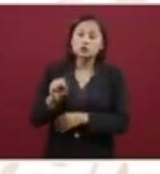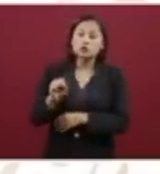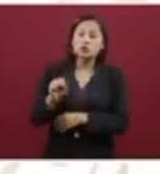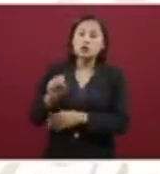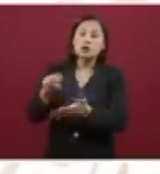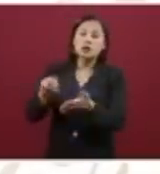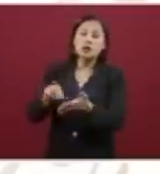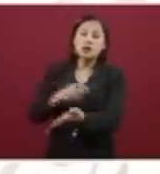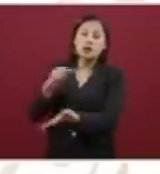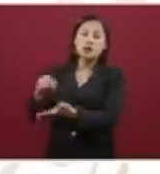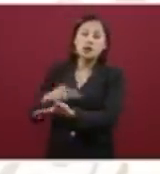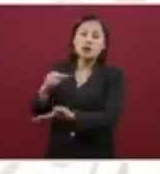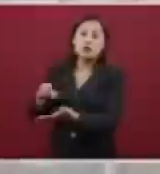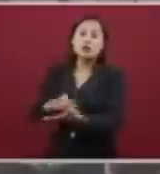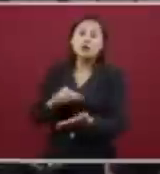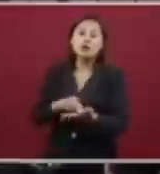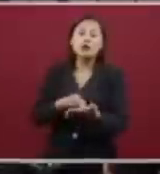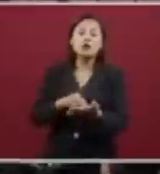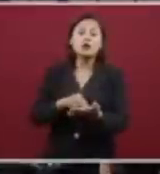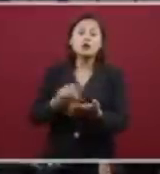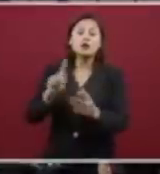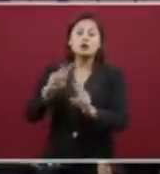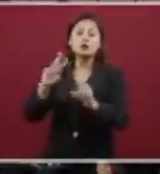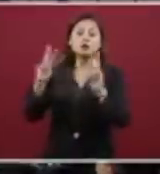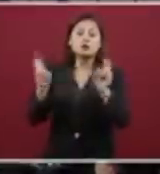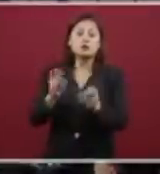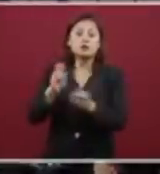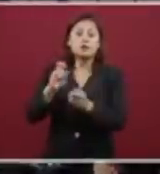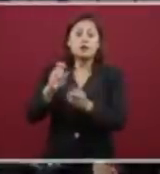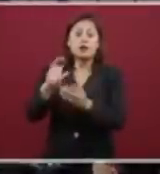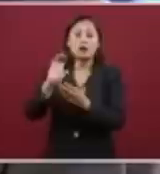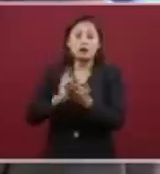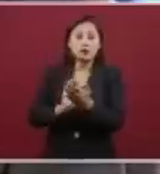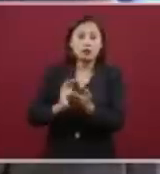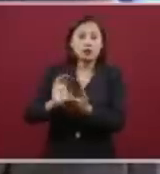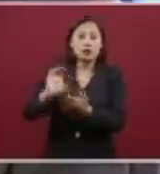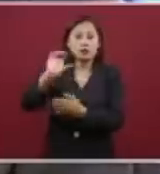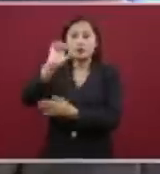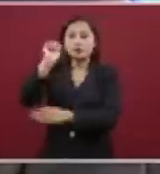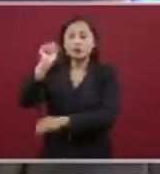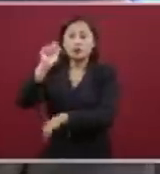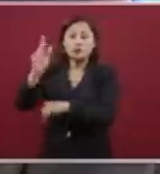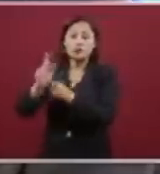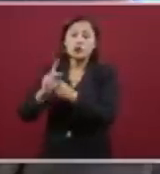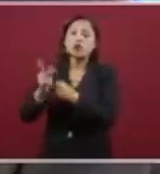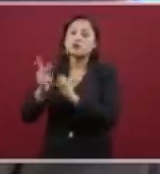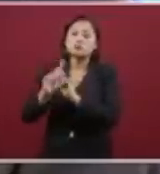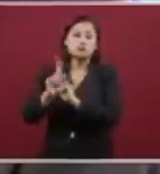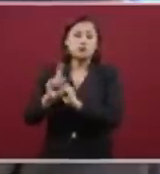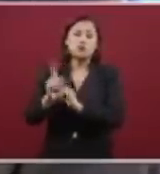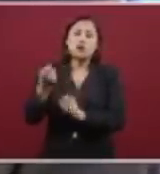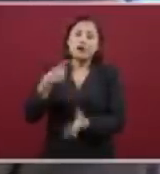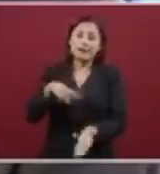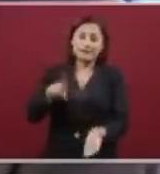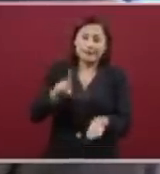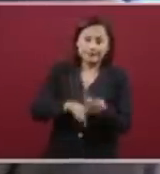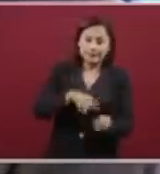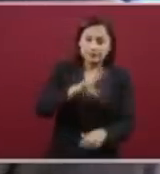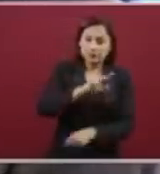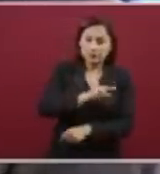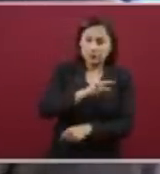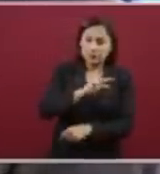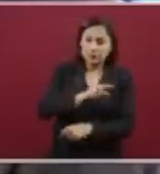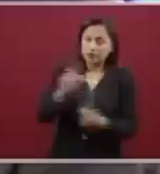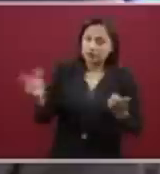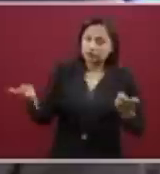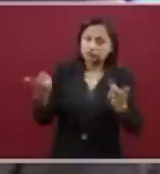amparo de disposiciones en materia de crédito externo sino como financiamiento privado los puntos anteriores están siendo